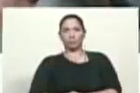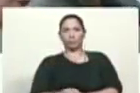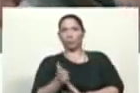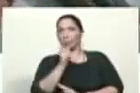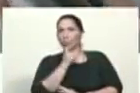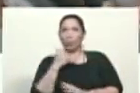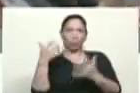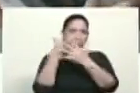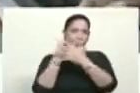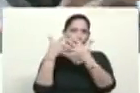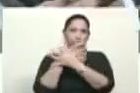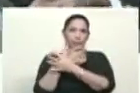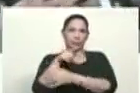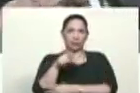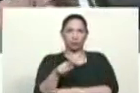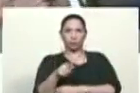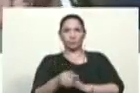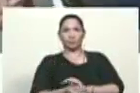duda de eso.